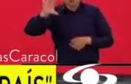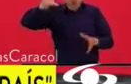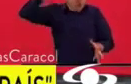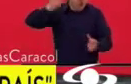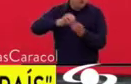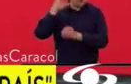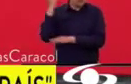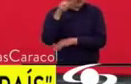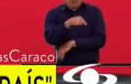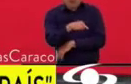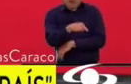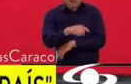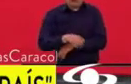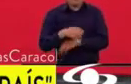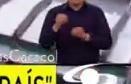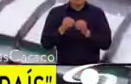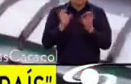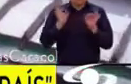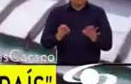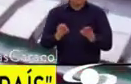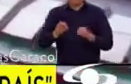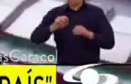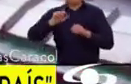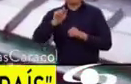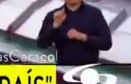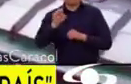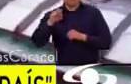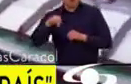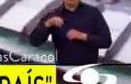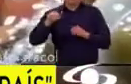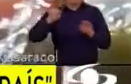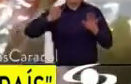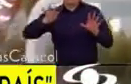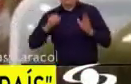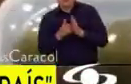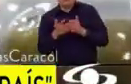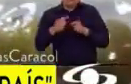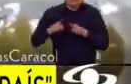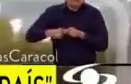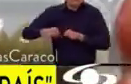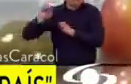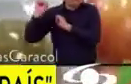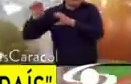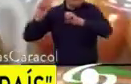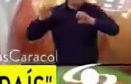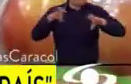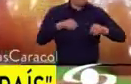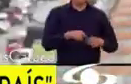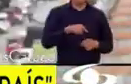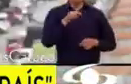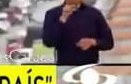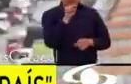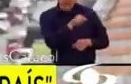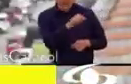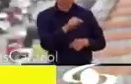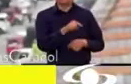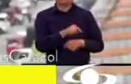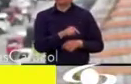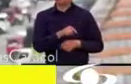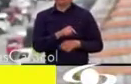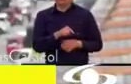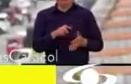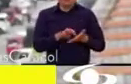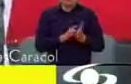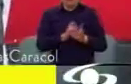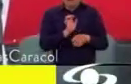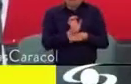que luego llegan a la mesa de los colombianos. Desde esos 48 años esta entidad ha sido el baluarte más importante para cualquier